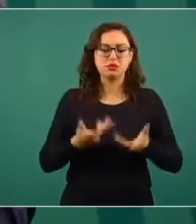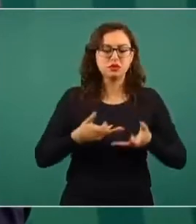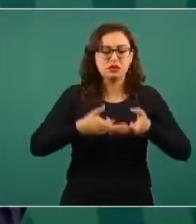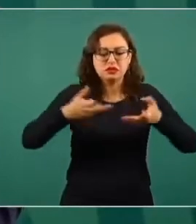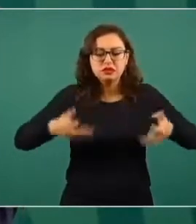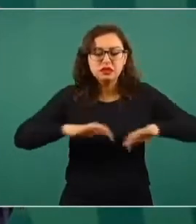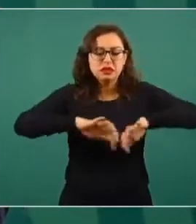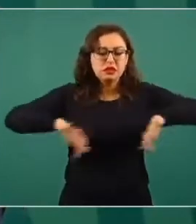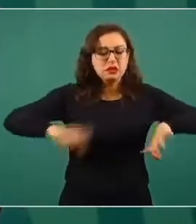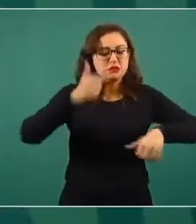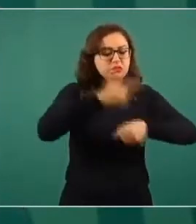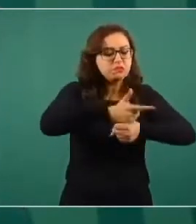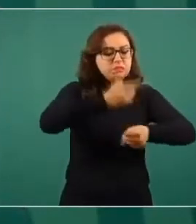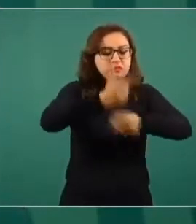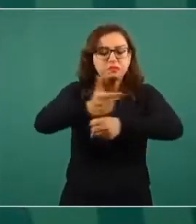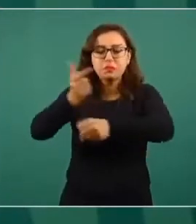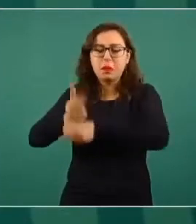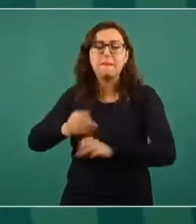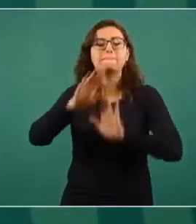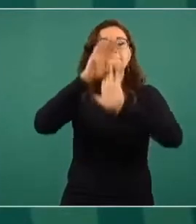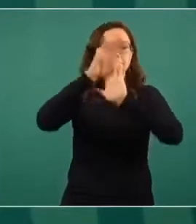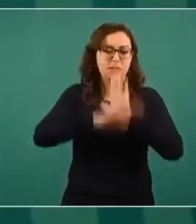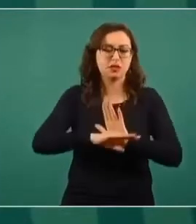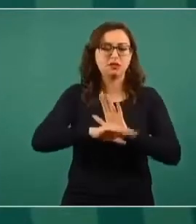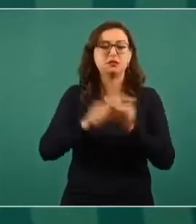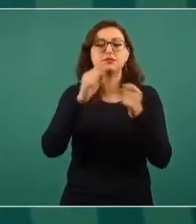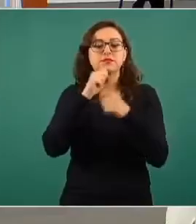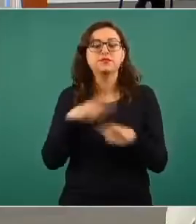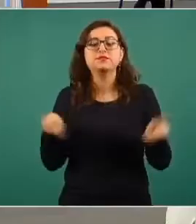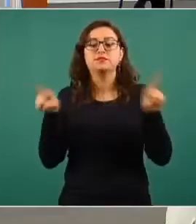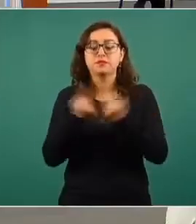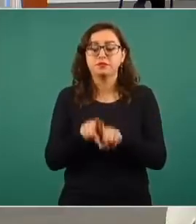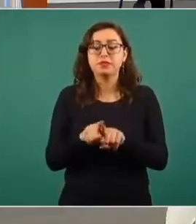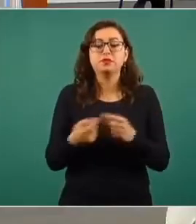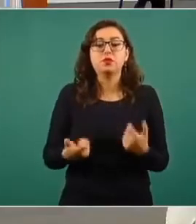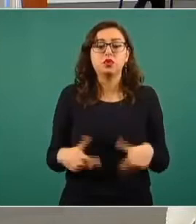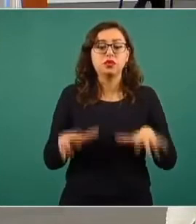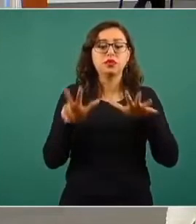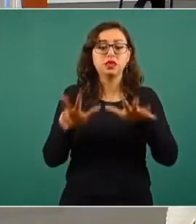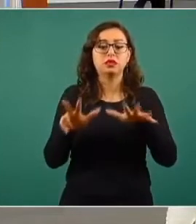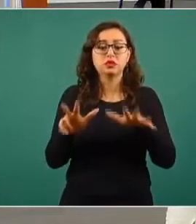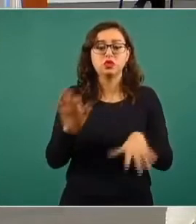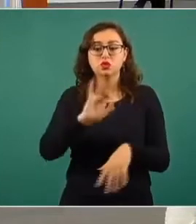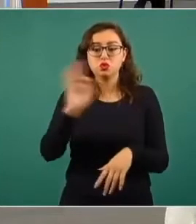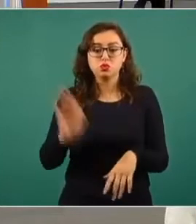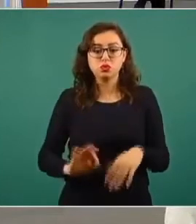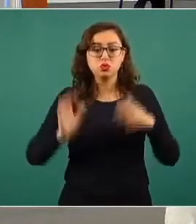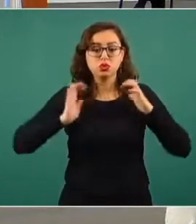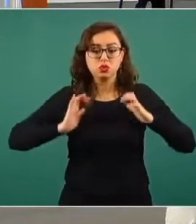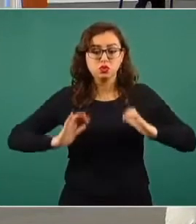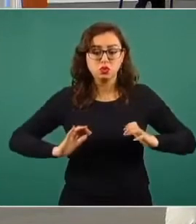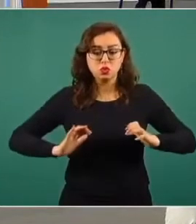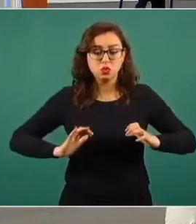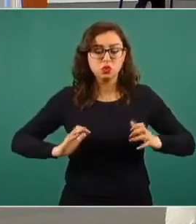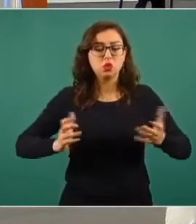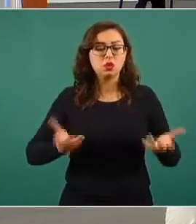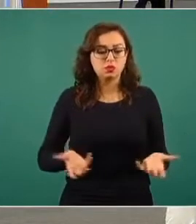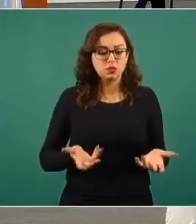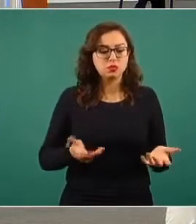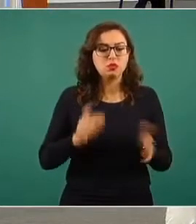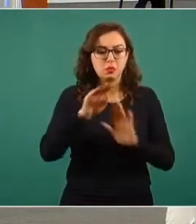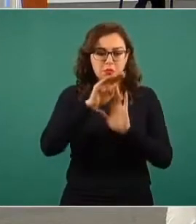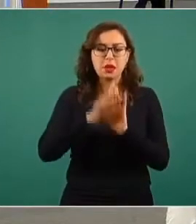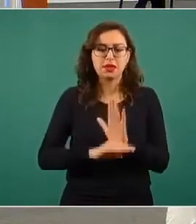clandestinas ubicadas y una reducción de casi el 18% en los cuerpos recuperados en estas